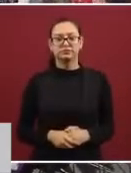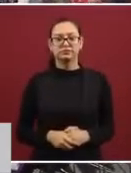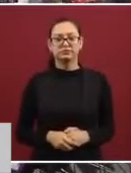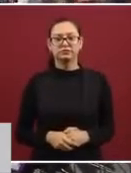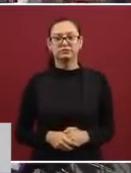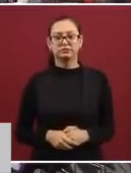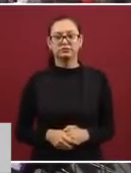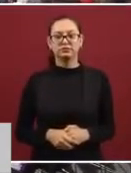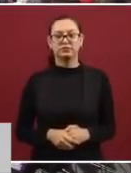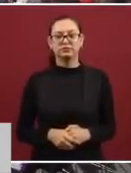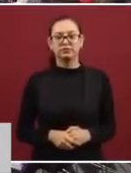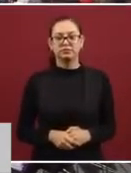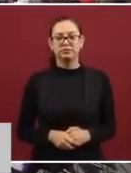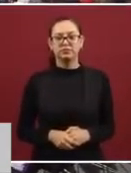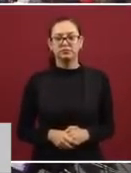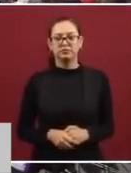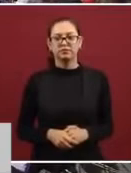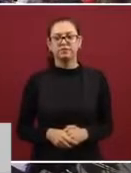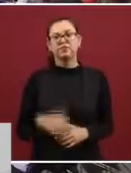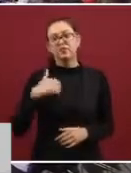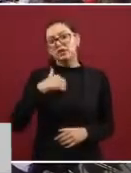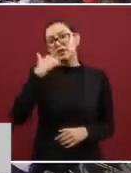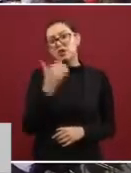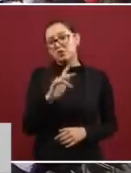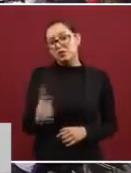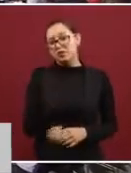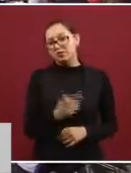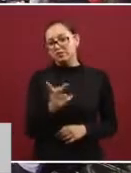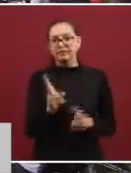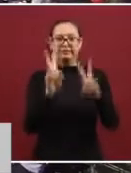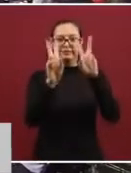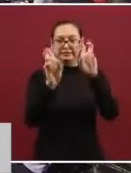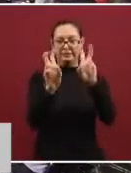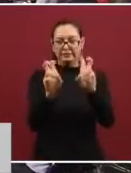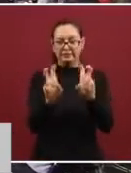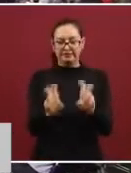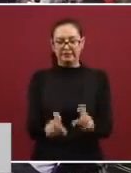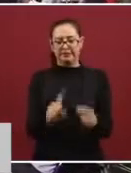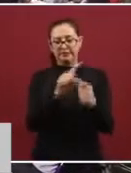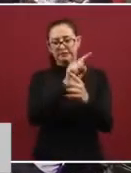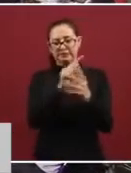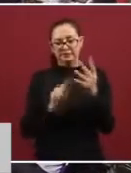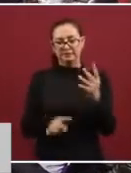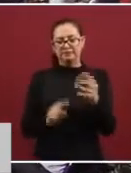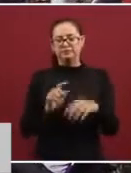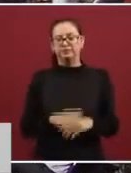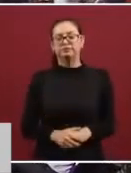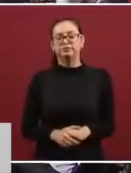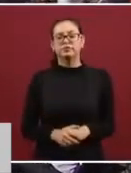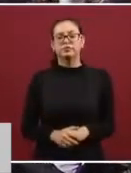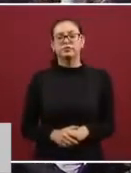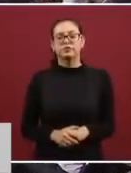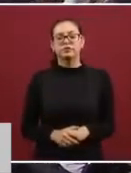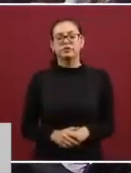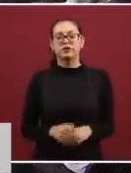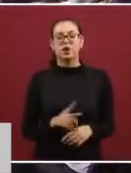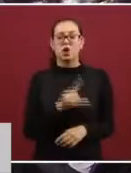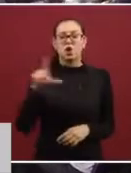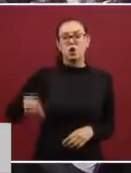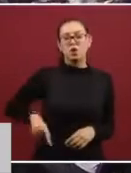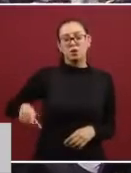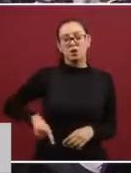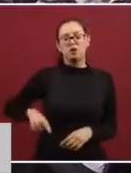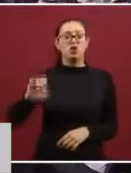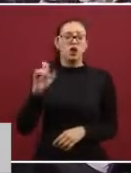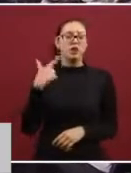Hace un llamado para que se respeten los derechos humanos de los migrantes y no se promueva la xenofobia. Mañana tendrá una reunión con el presidente de El Salvador para